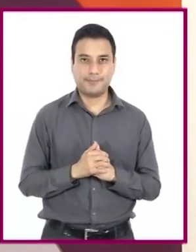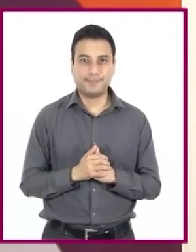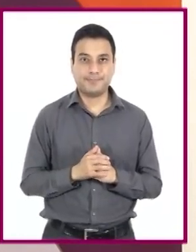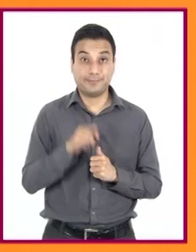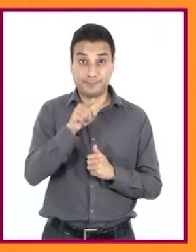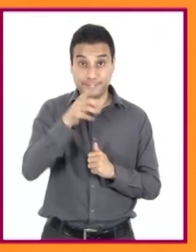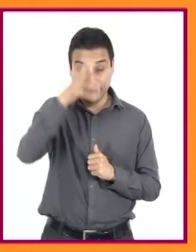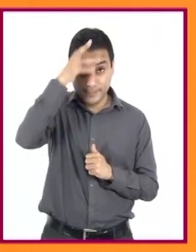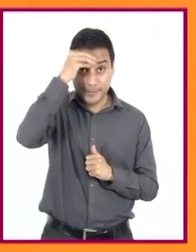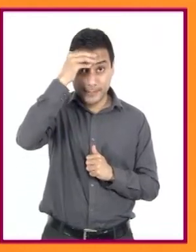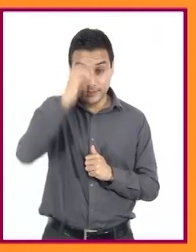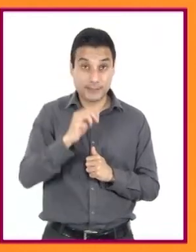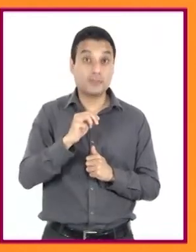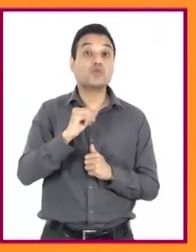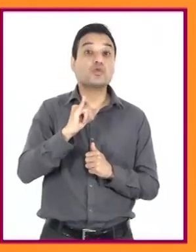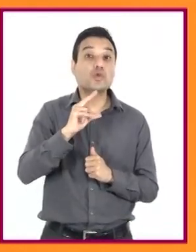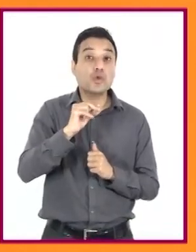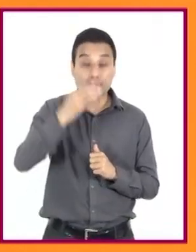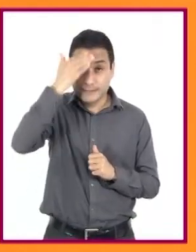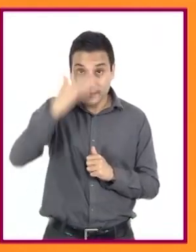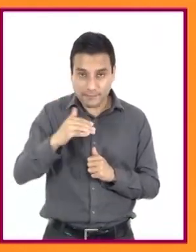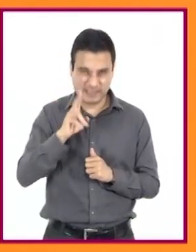han aprendido hasta el momento.